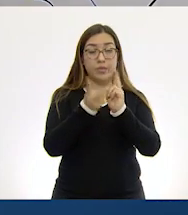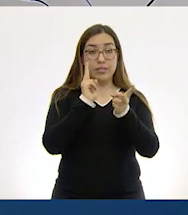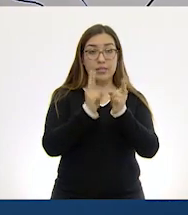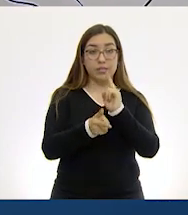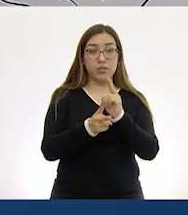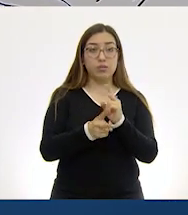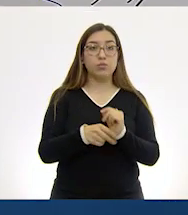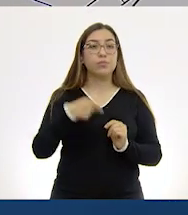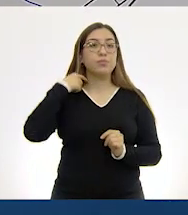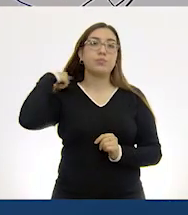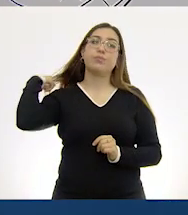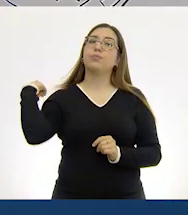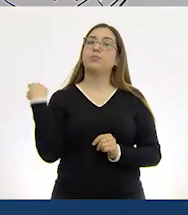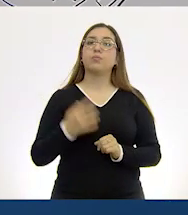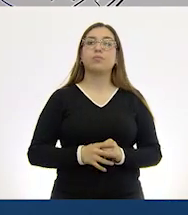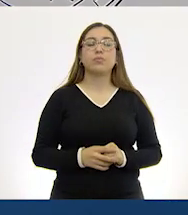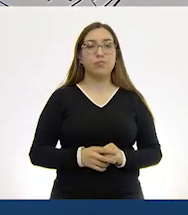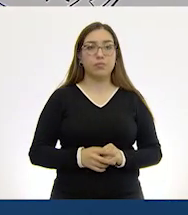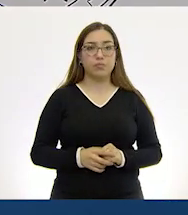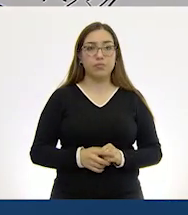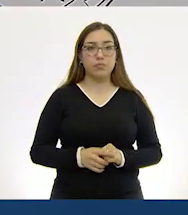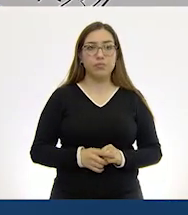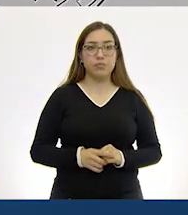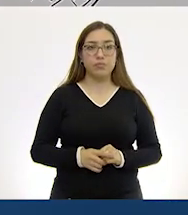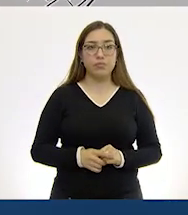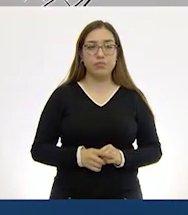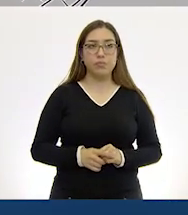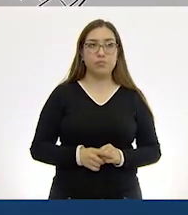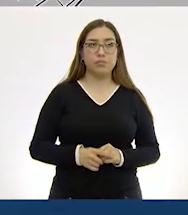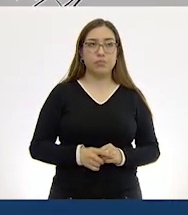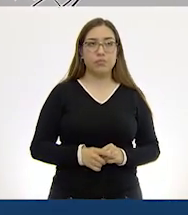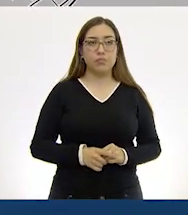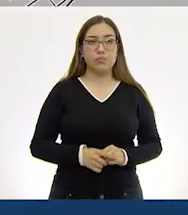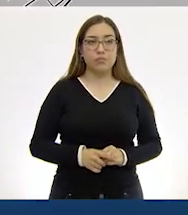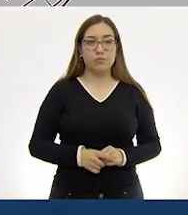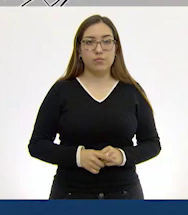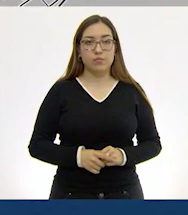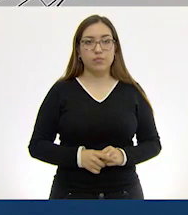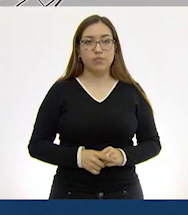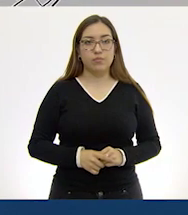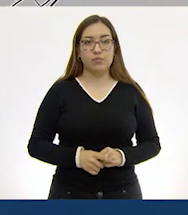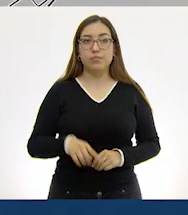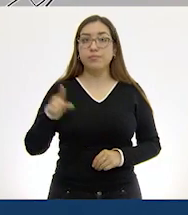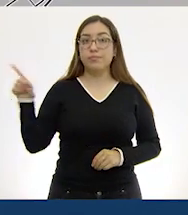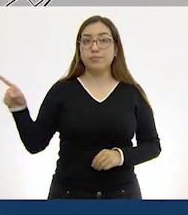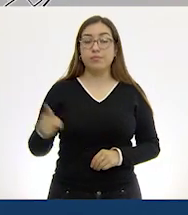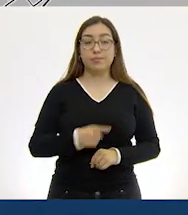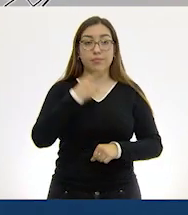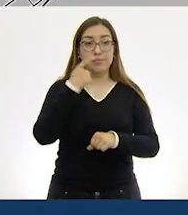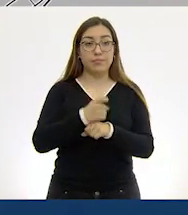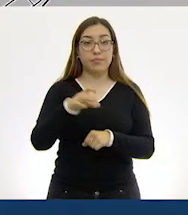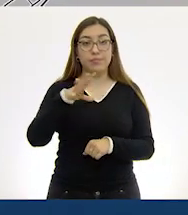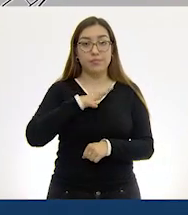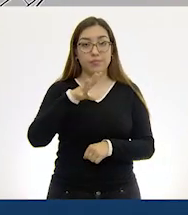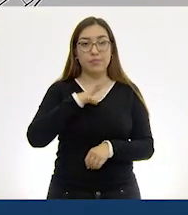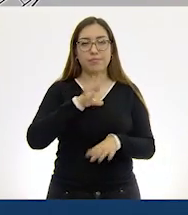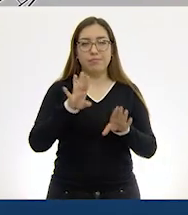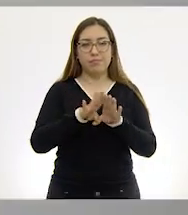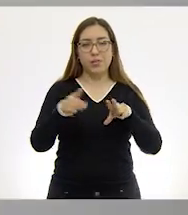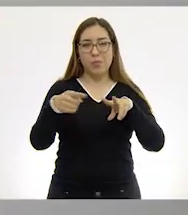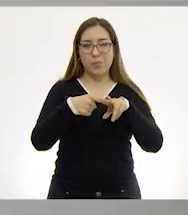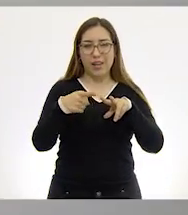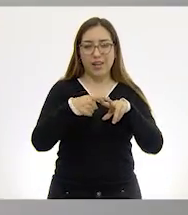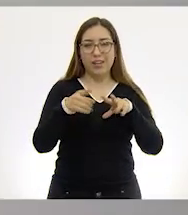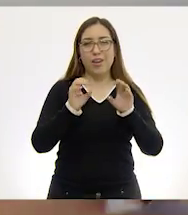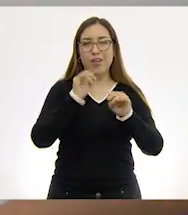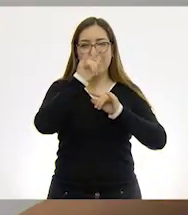Va a estar hasta el inicio del río, construyeron un parque temático, uno de